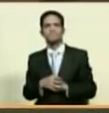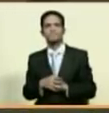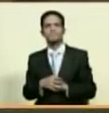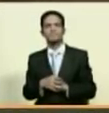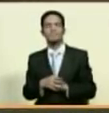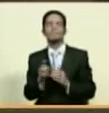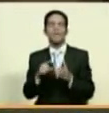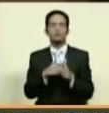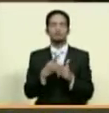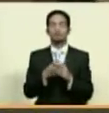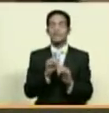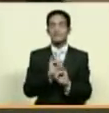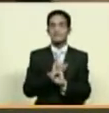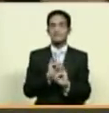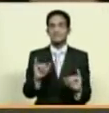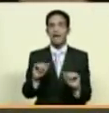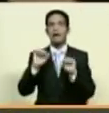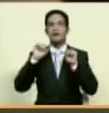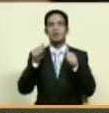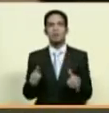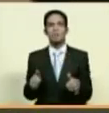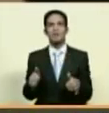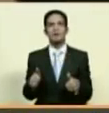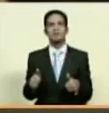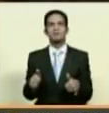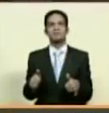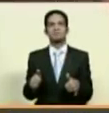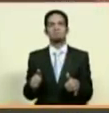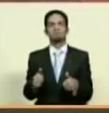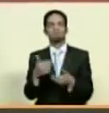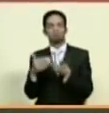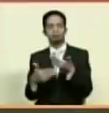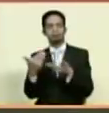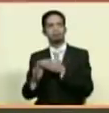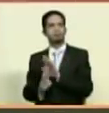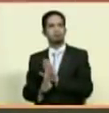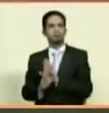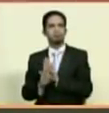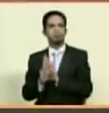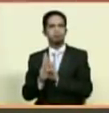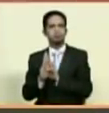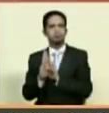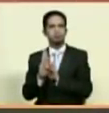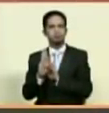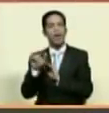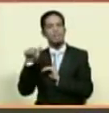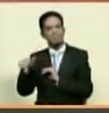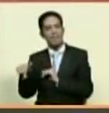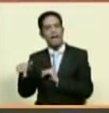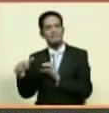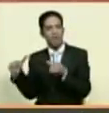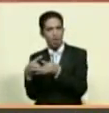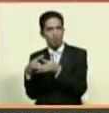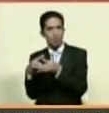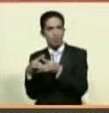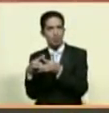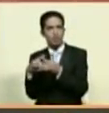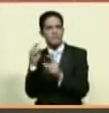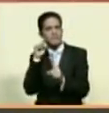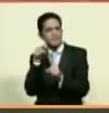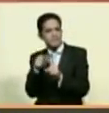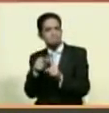decir, que ya se ha iniciado el crecimiento productivo de este sector para